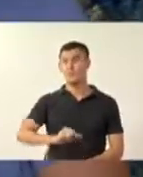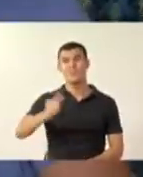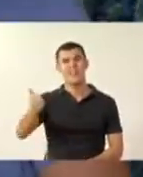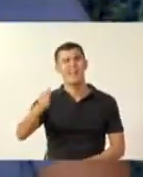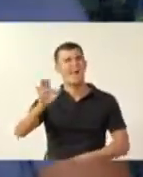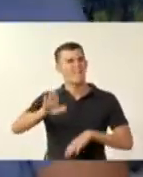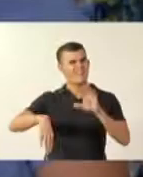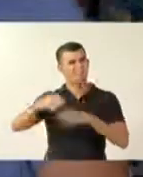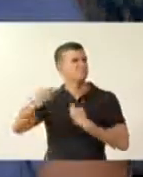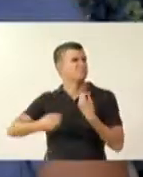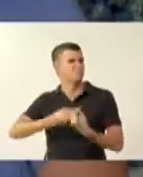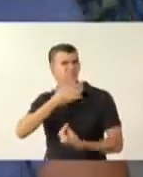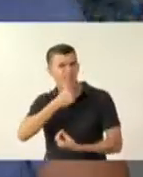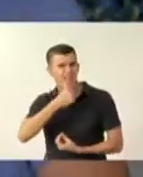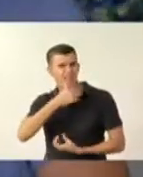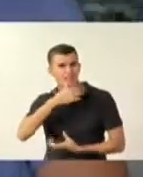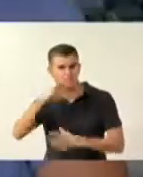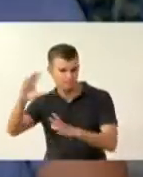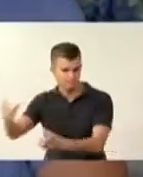del ocio,